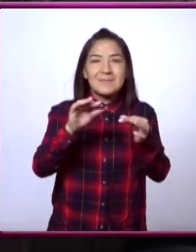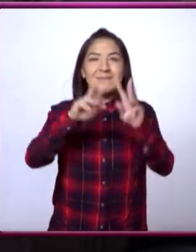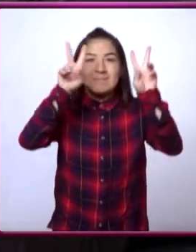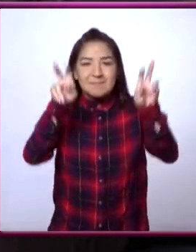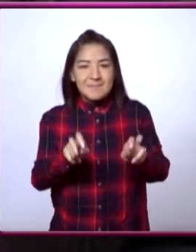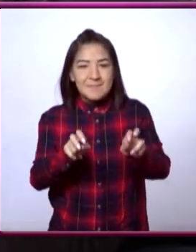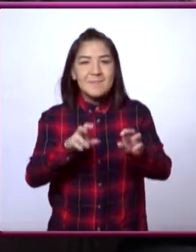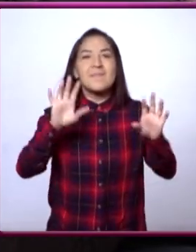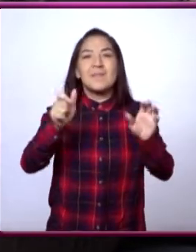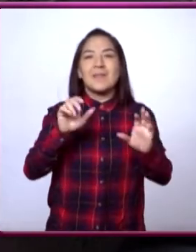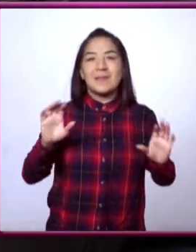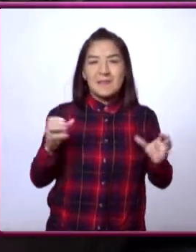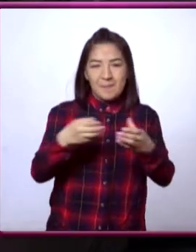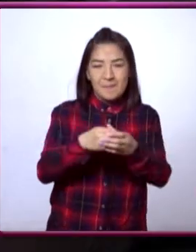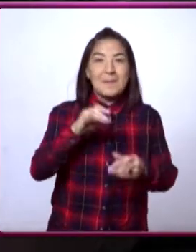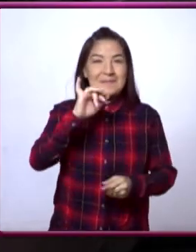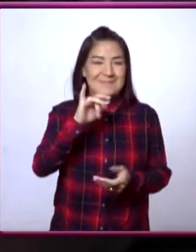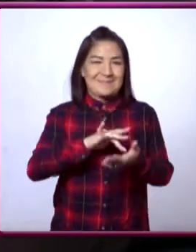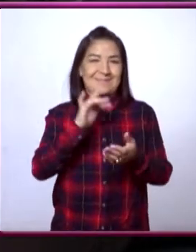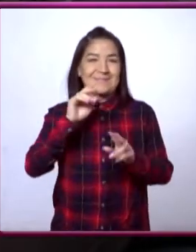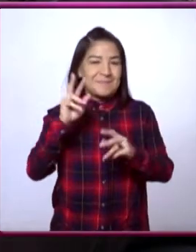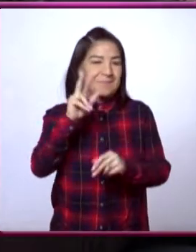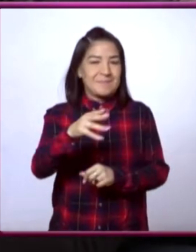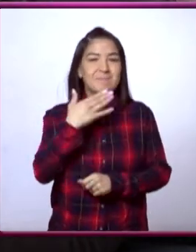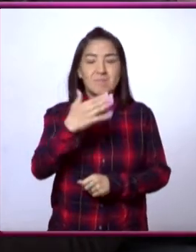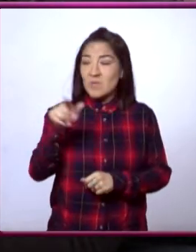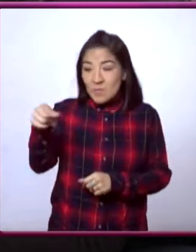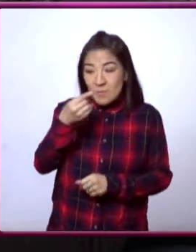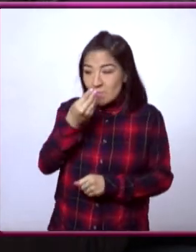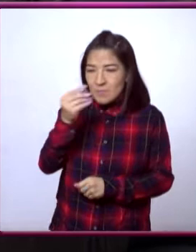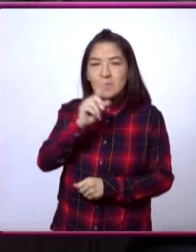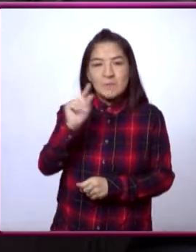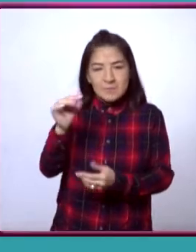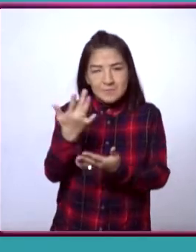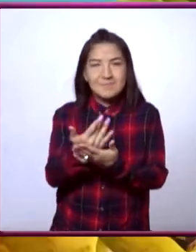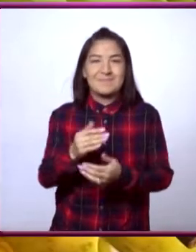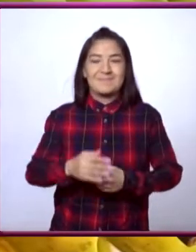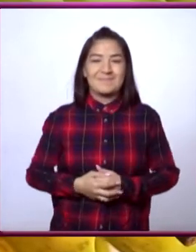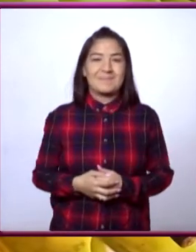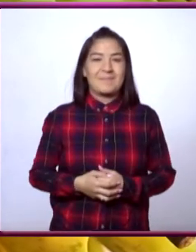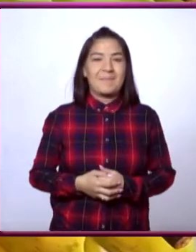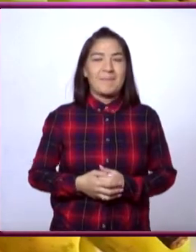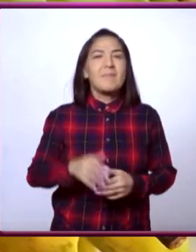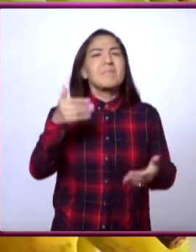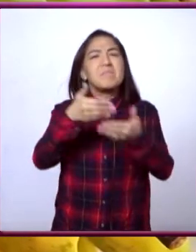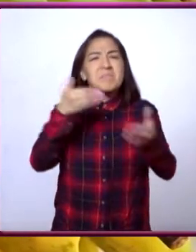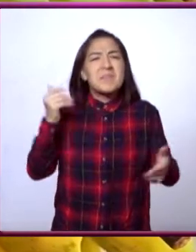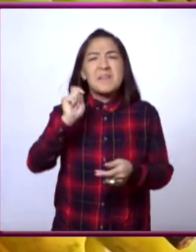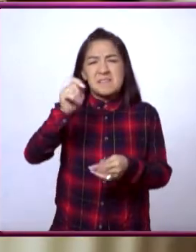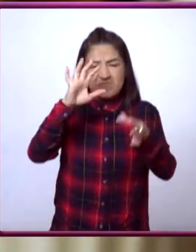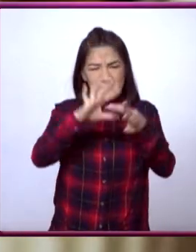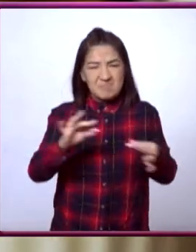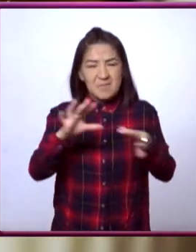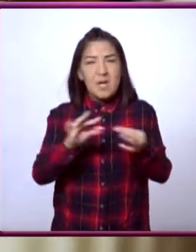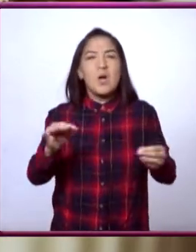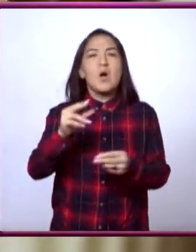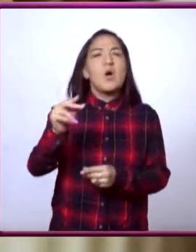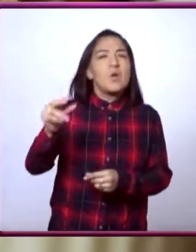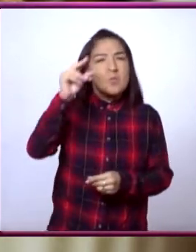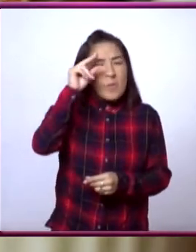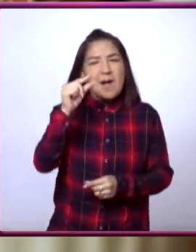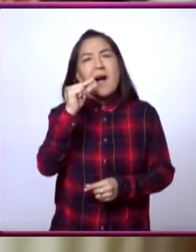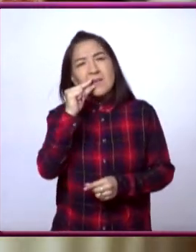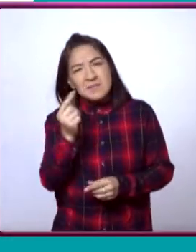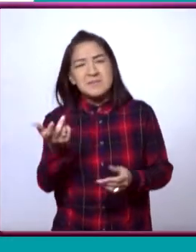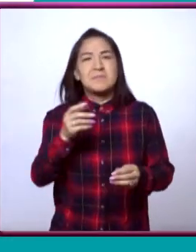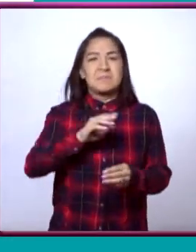la comida radioactiva? Ah, me parece muy bien, pero no te las comas hasta... Antes de hablar de plátanos, nueces u otra